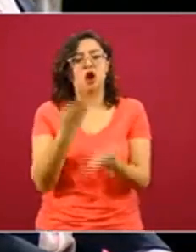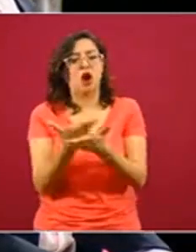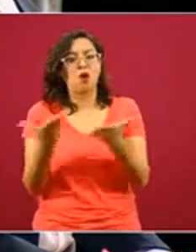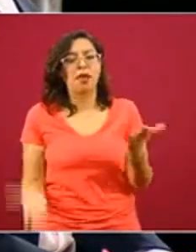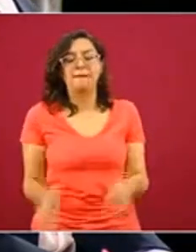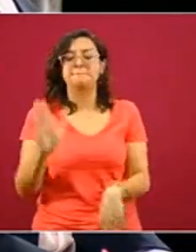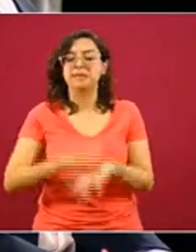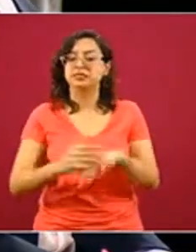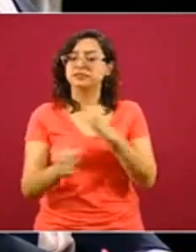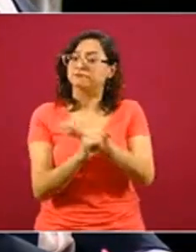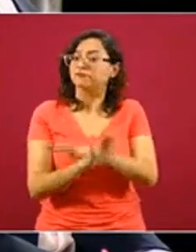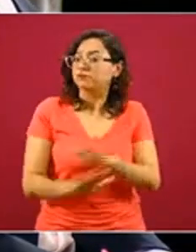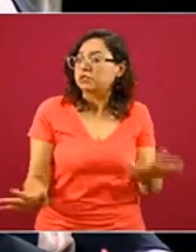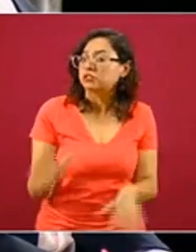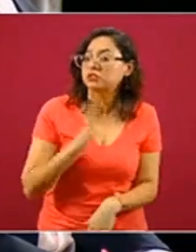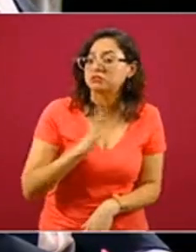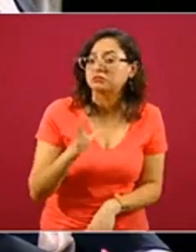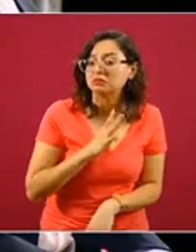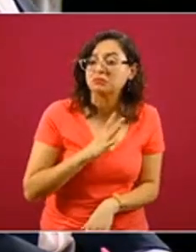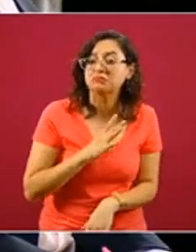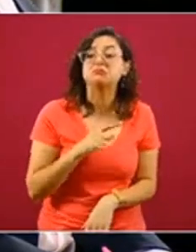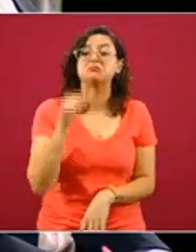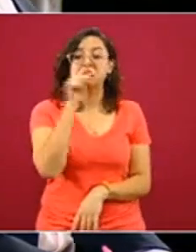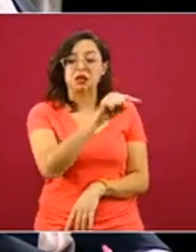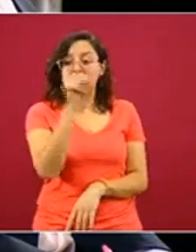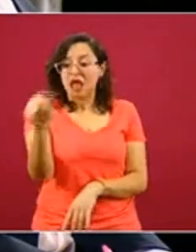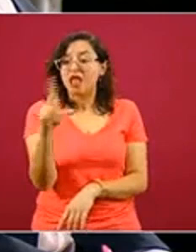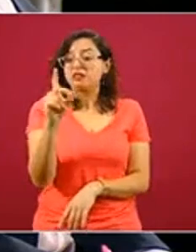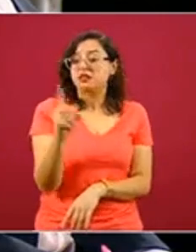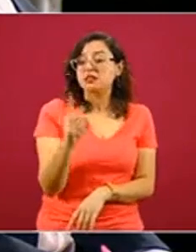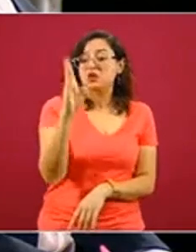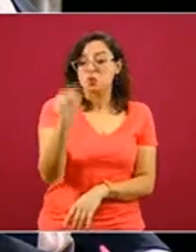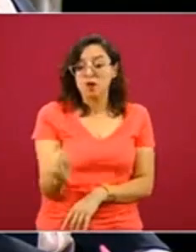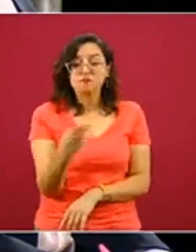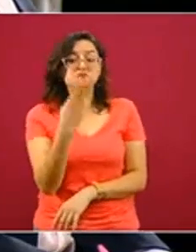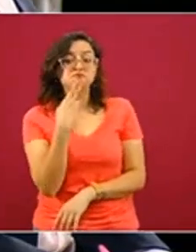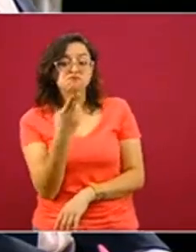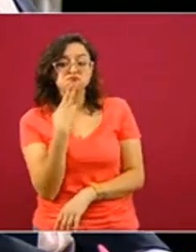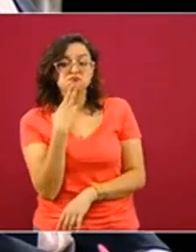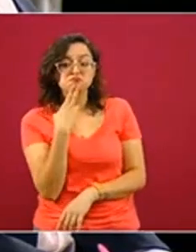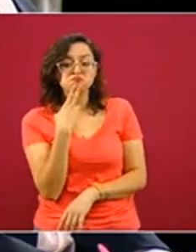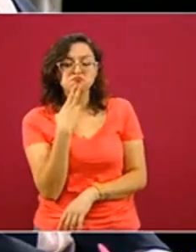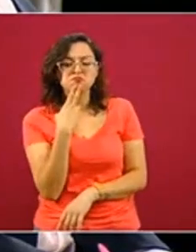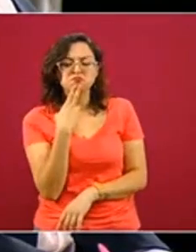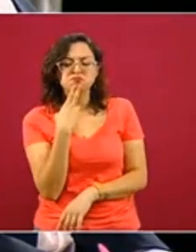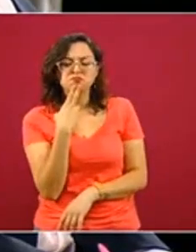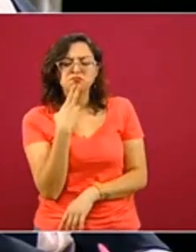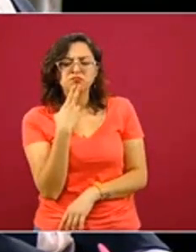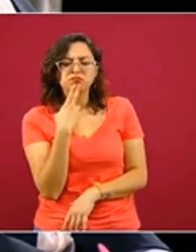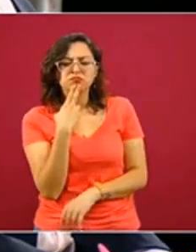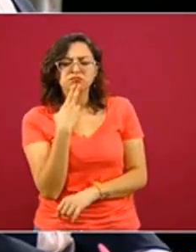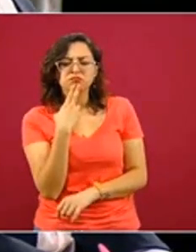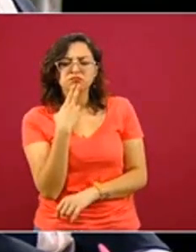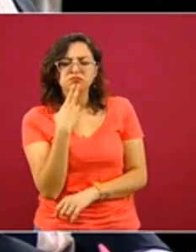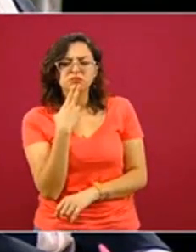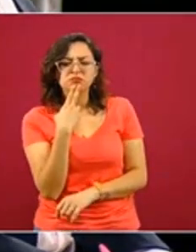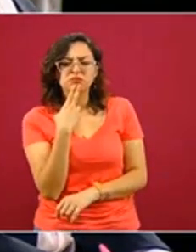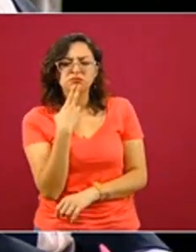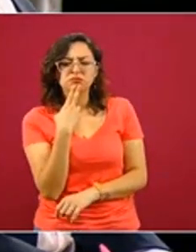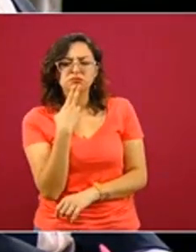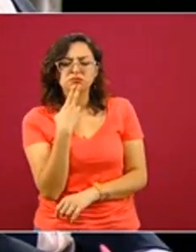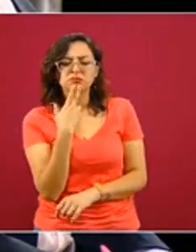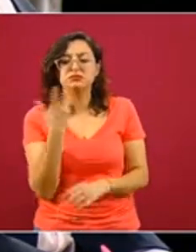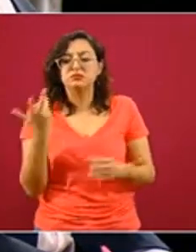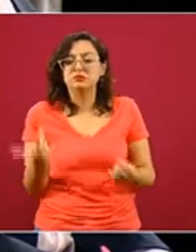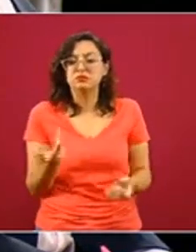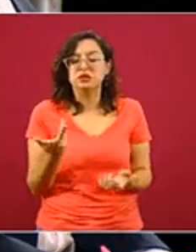actualizada. Se van a utilizar estos 39, va a haber, o sea, considerando esto que acabamos de